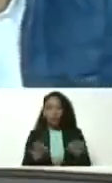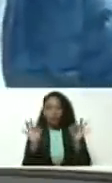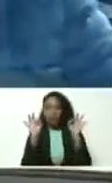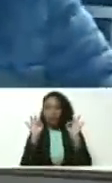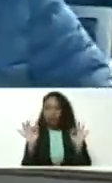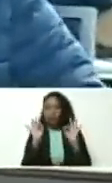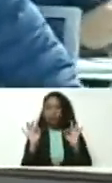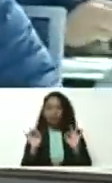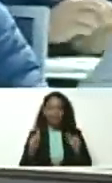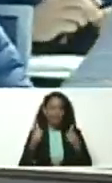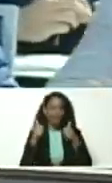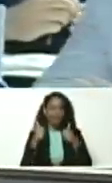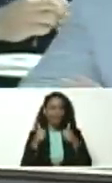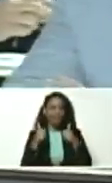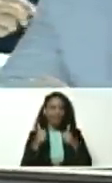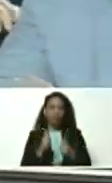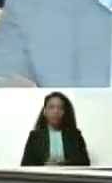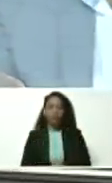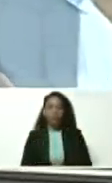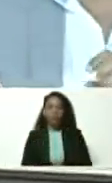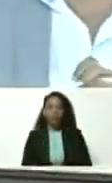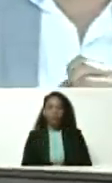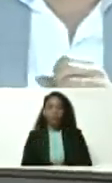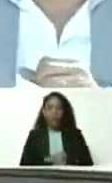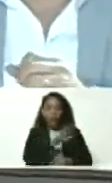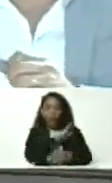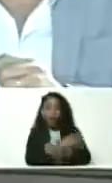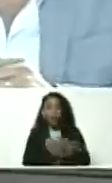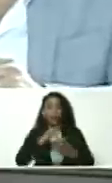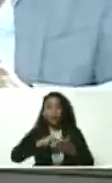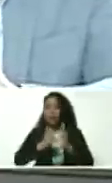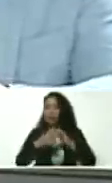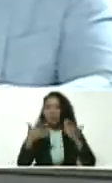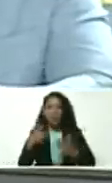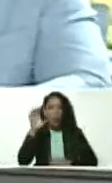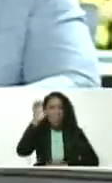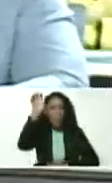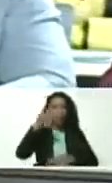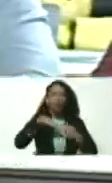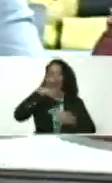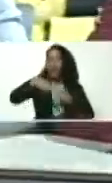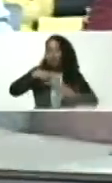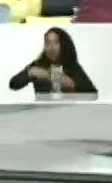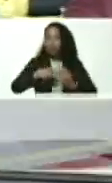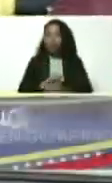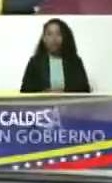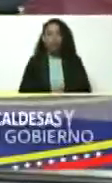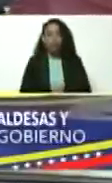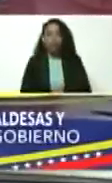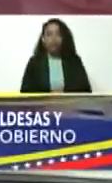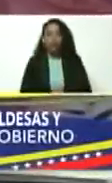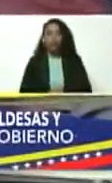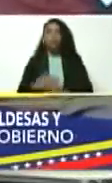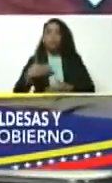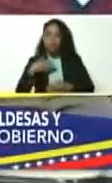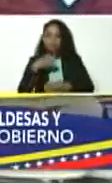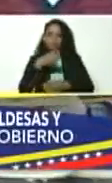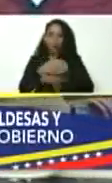espectacular es la fuerza de la patria la fuerza de la revolución andando